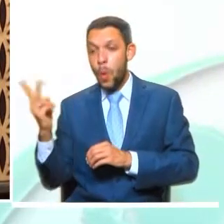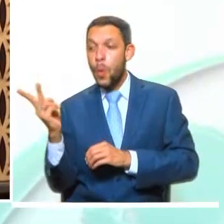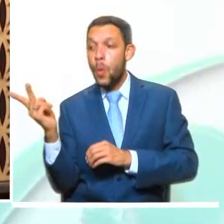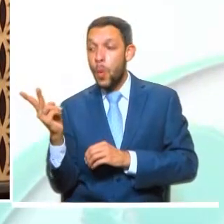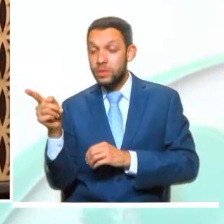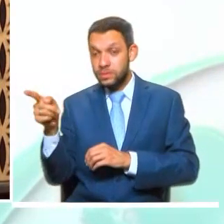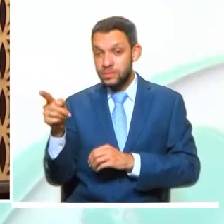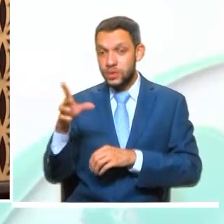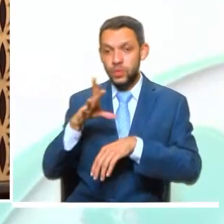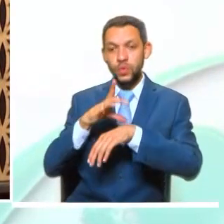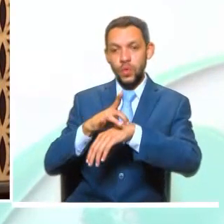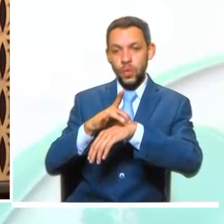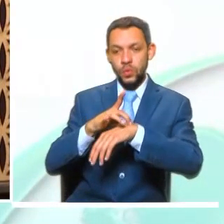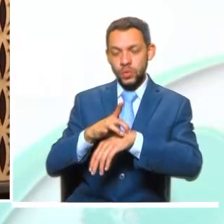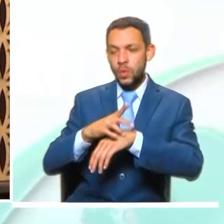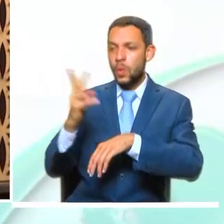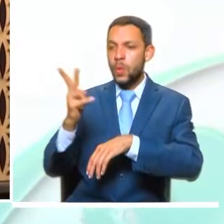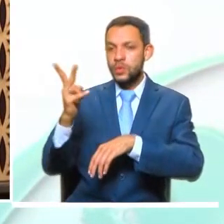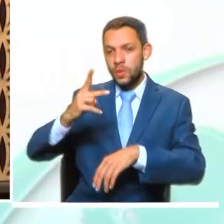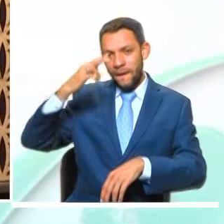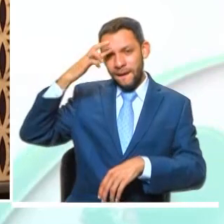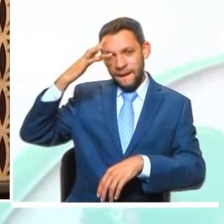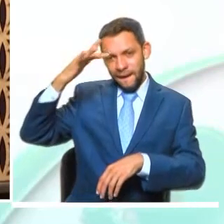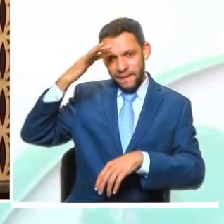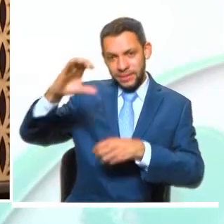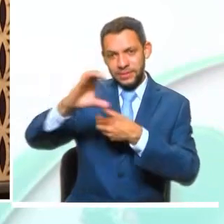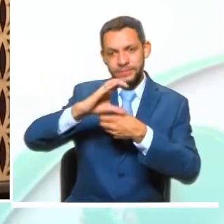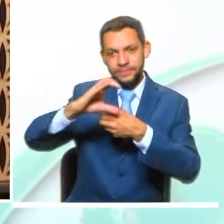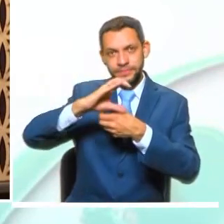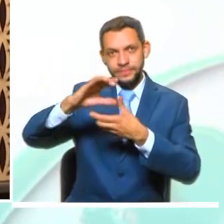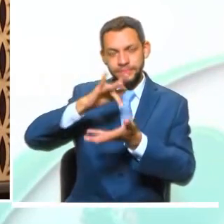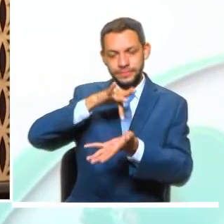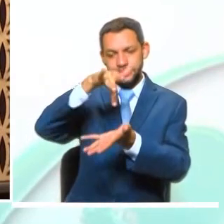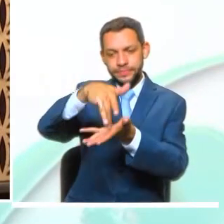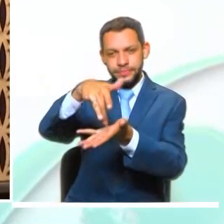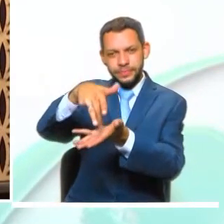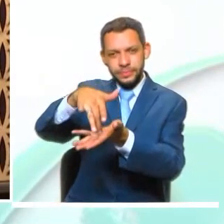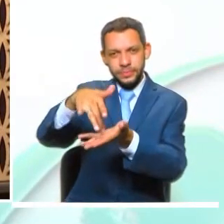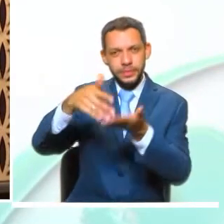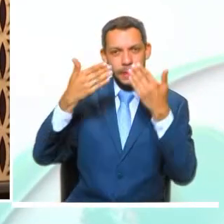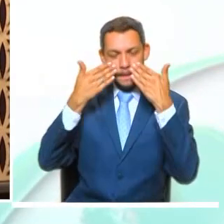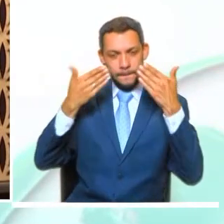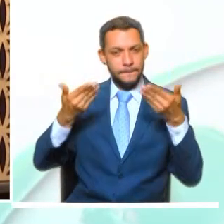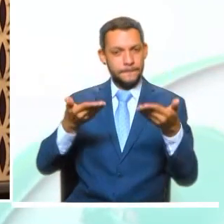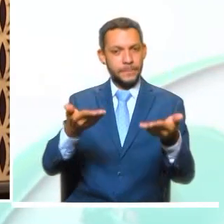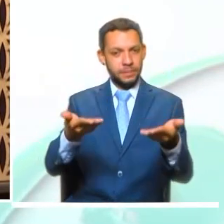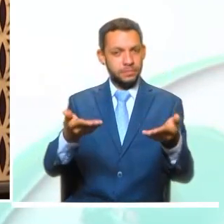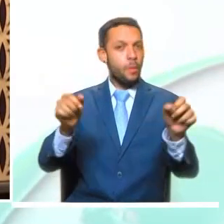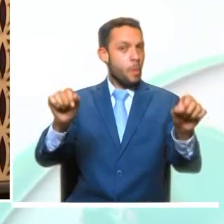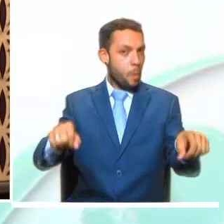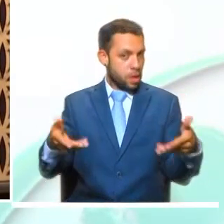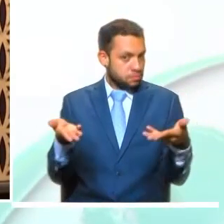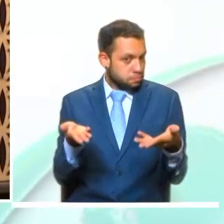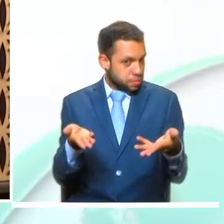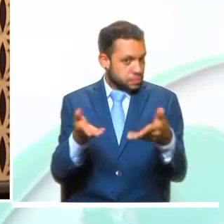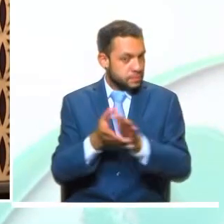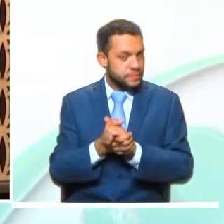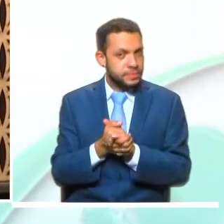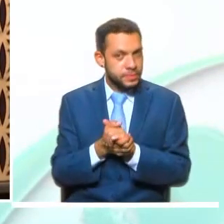cartagena el próximo fin de semana entonces para llevar esta invitación a todos ustedes y estén pendientes también